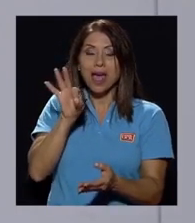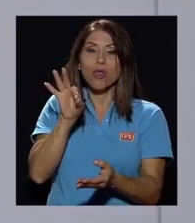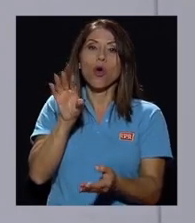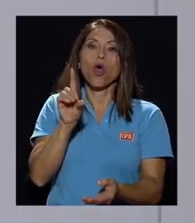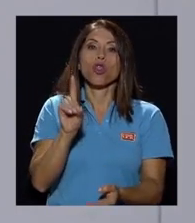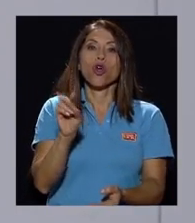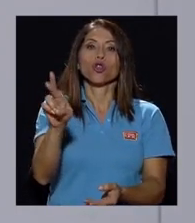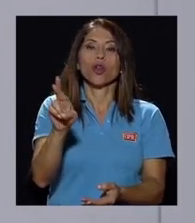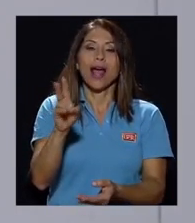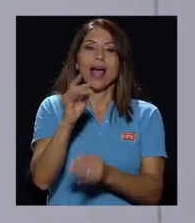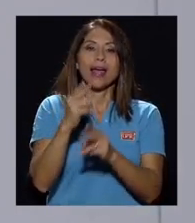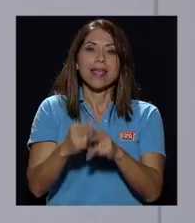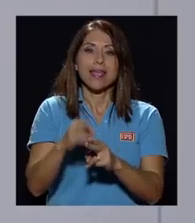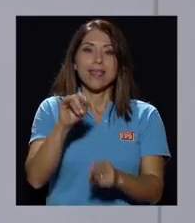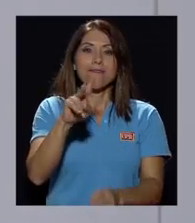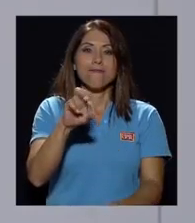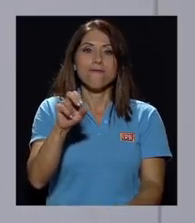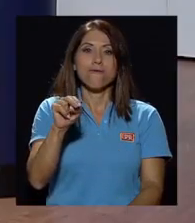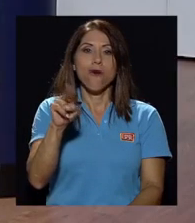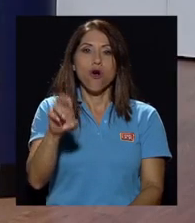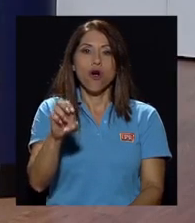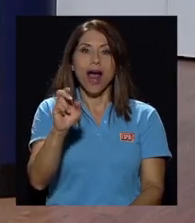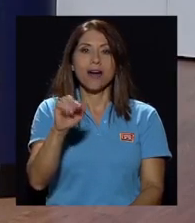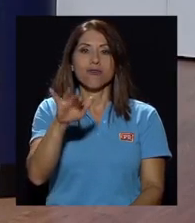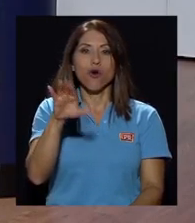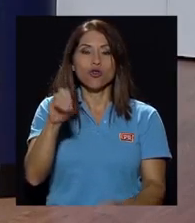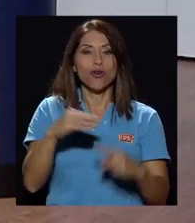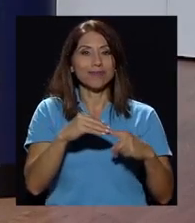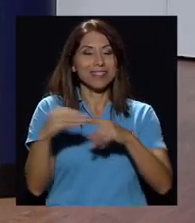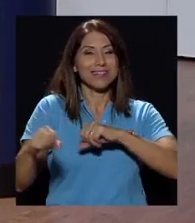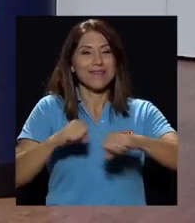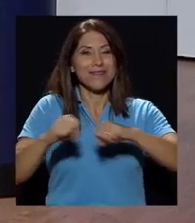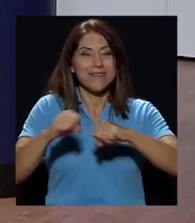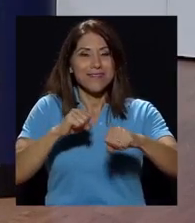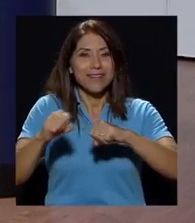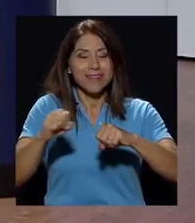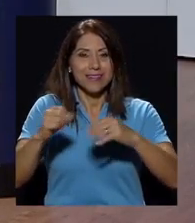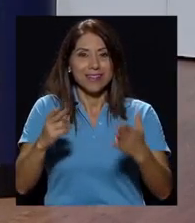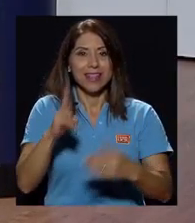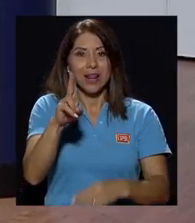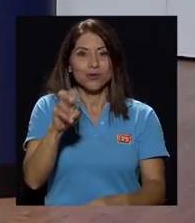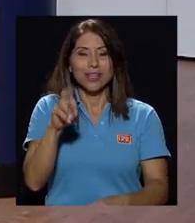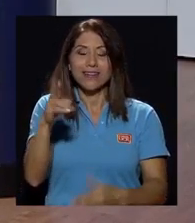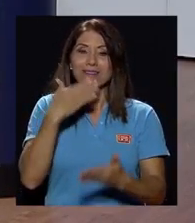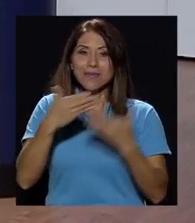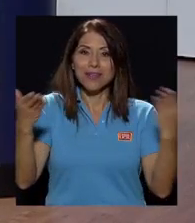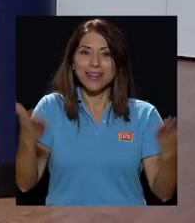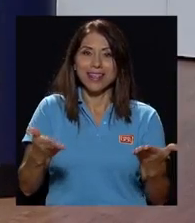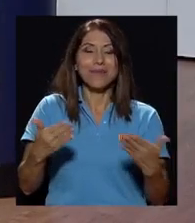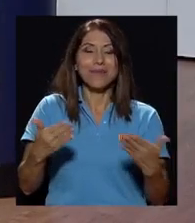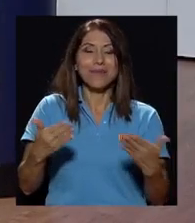ivonne arroyo ella de sismóloga de la red sismológica nacional de la uc ere bienvenida y buena desde la gracias muchas felicitaciones